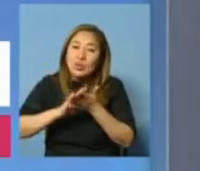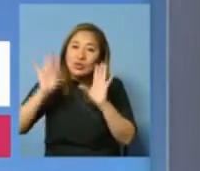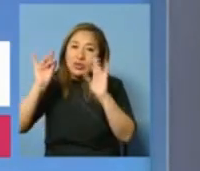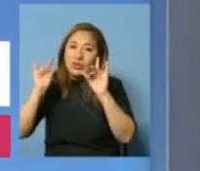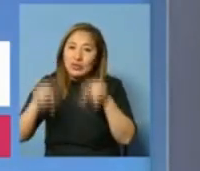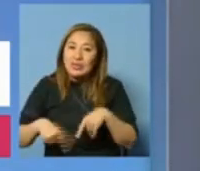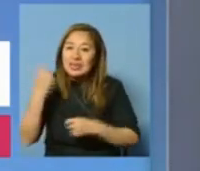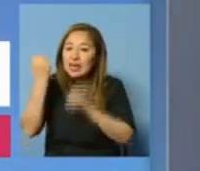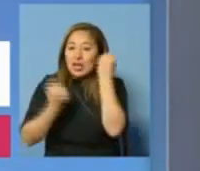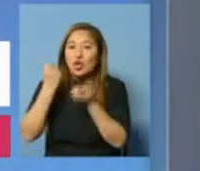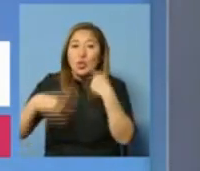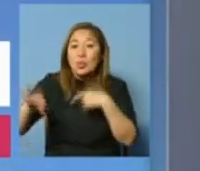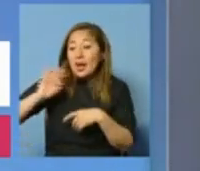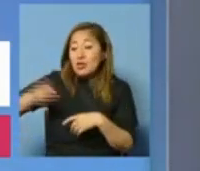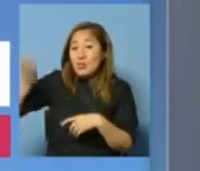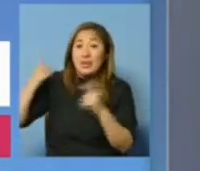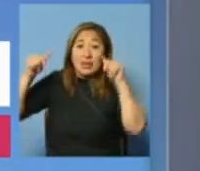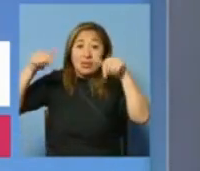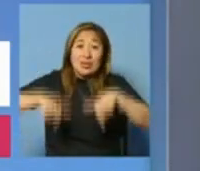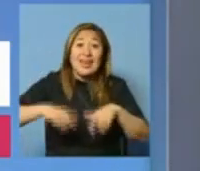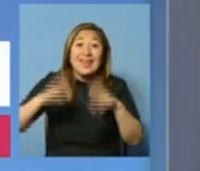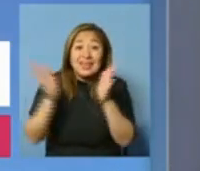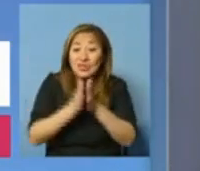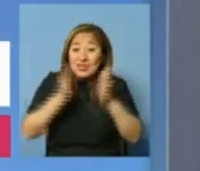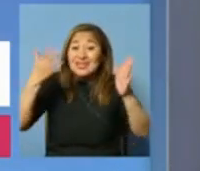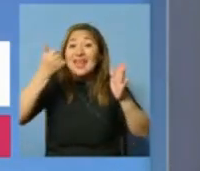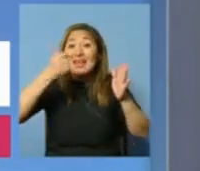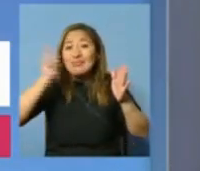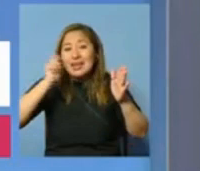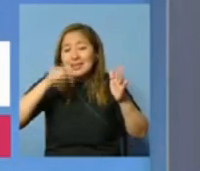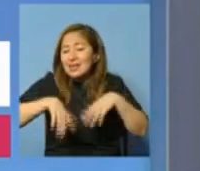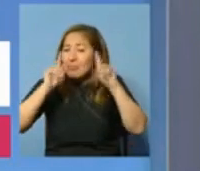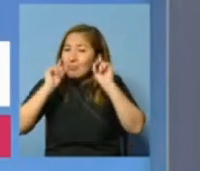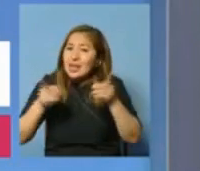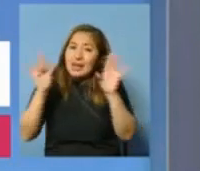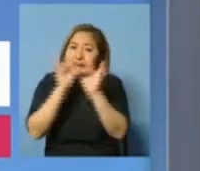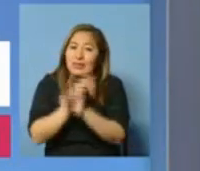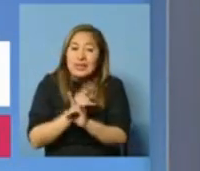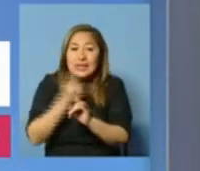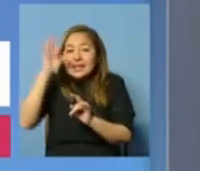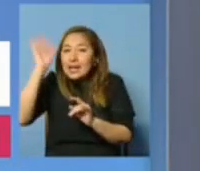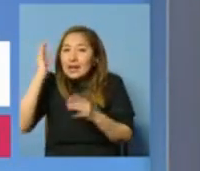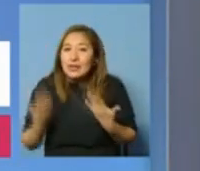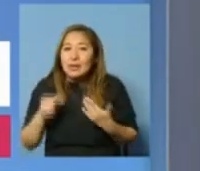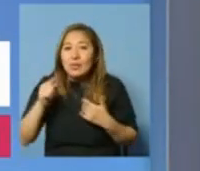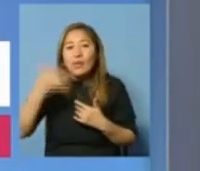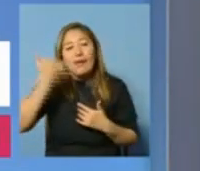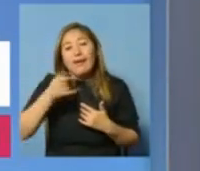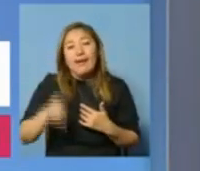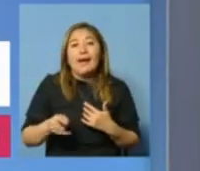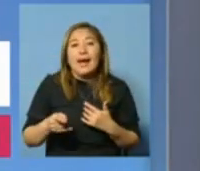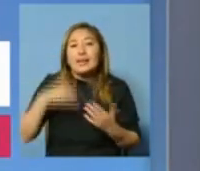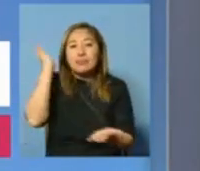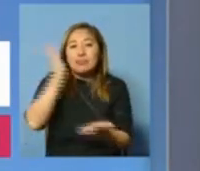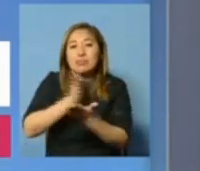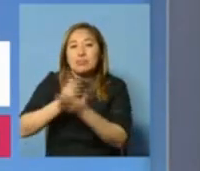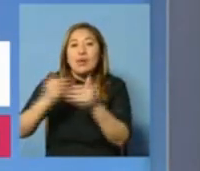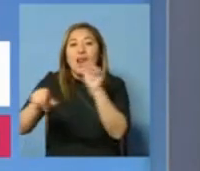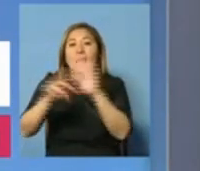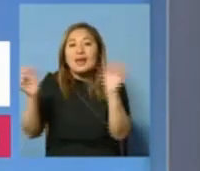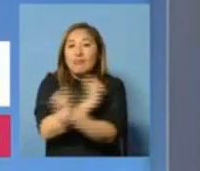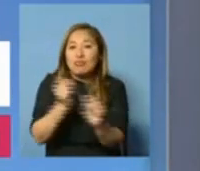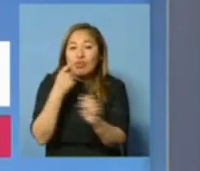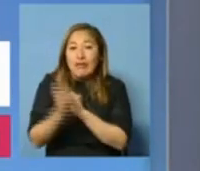sido en lo económico el año pasado y el primer semestre de este año. Y actuamos en consecuencia. Si bien hemos sancionado la ley y